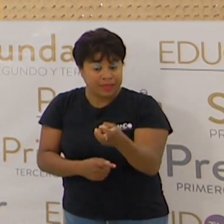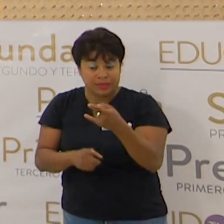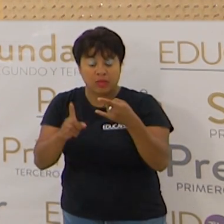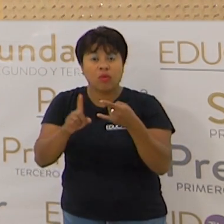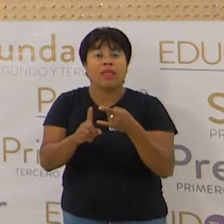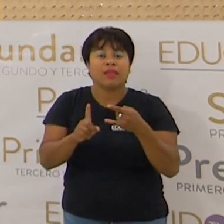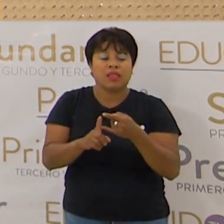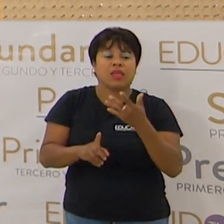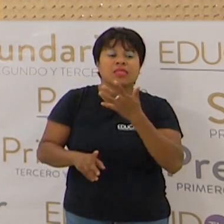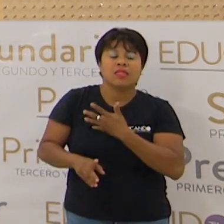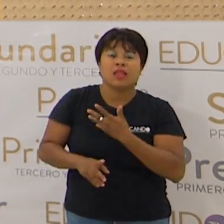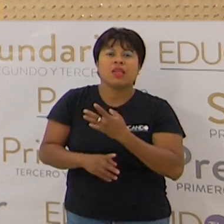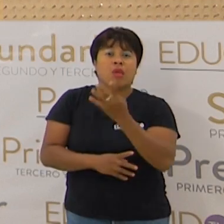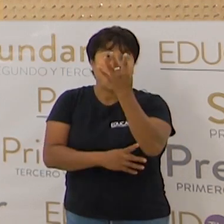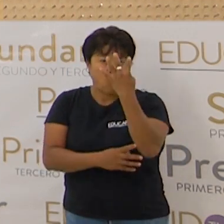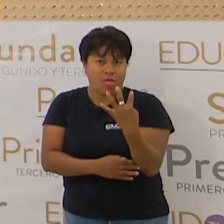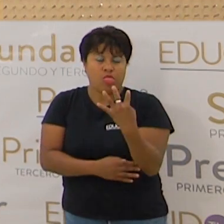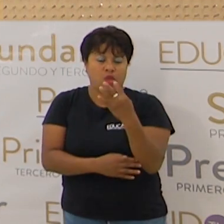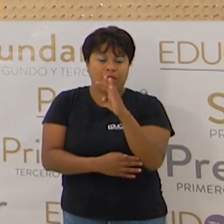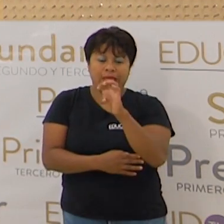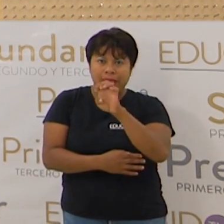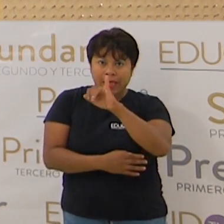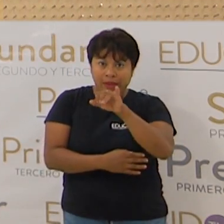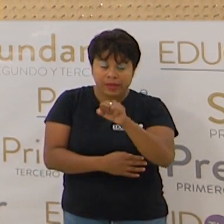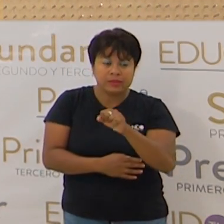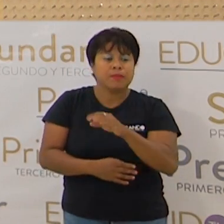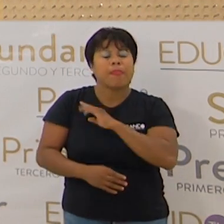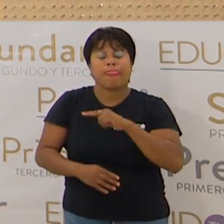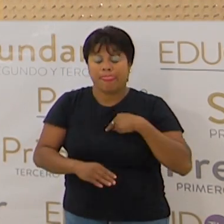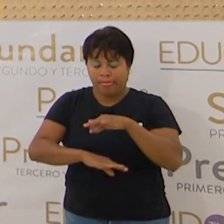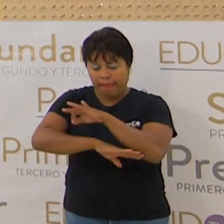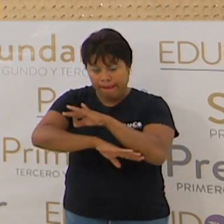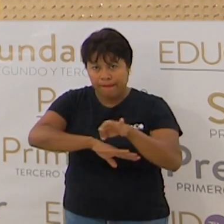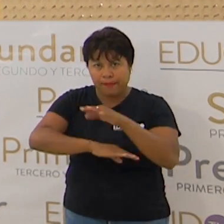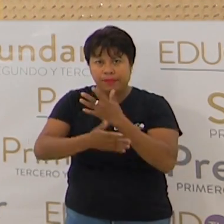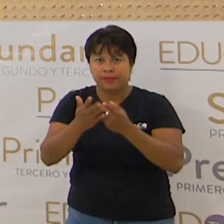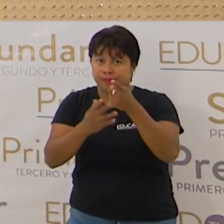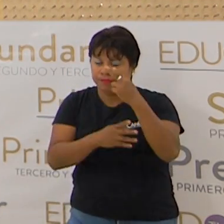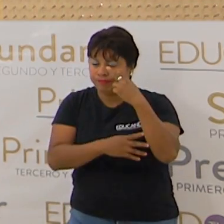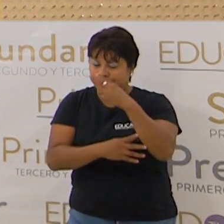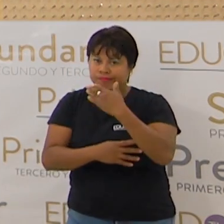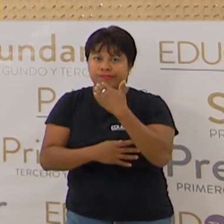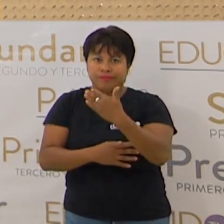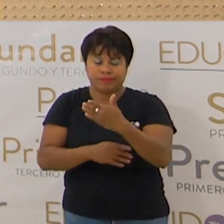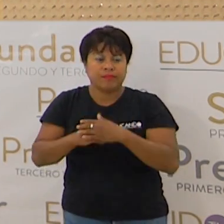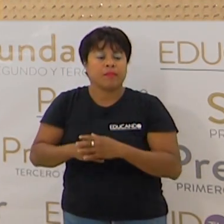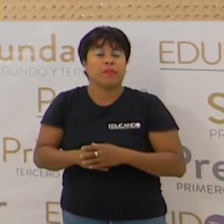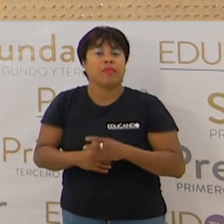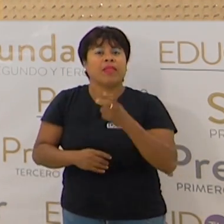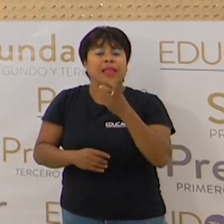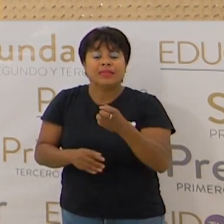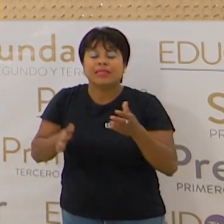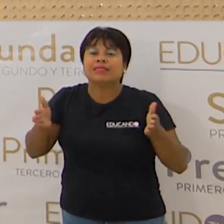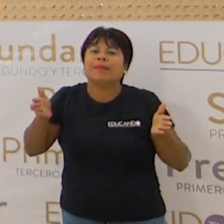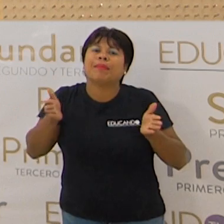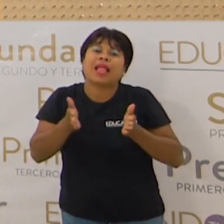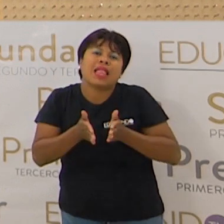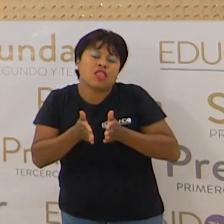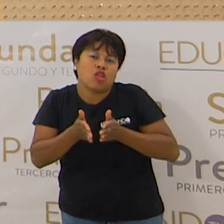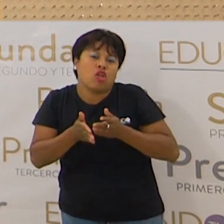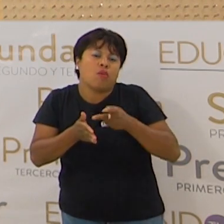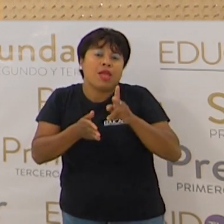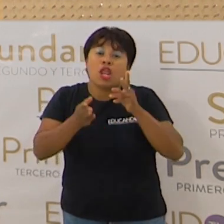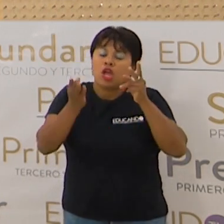cuadrado tiene 4 ejes de simetría. Vamos a trazarlos para que los observes bien. Este está pequeño,